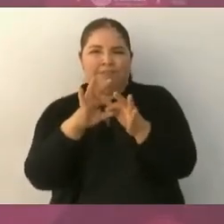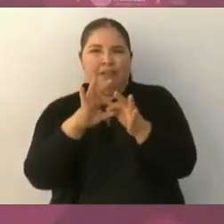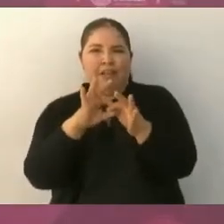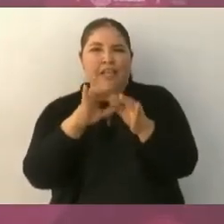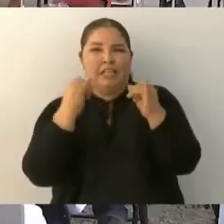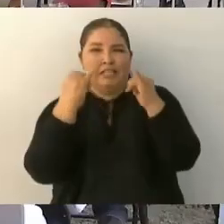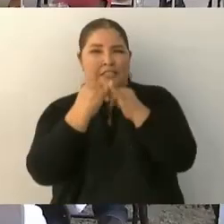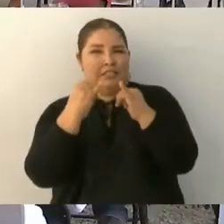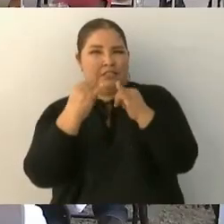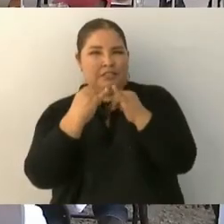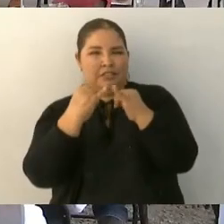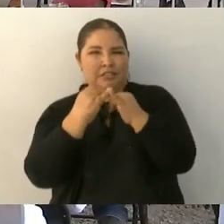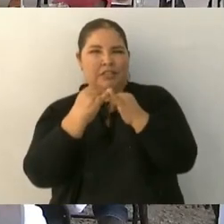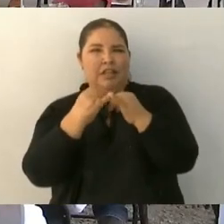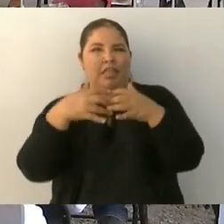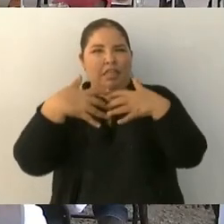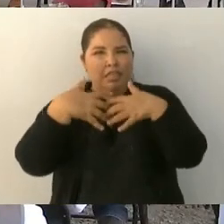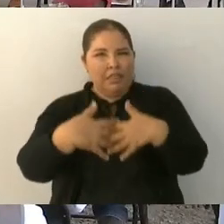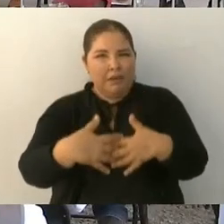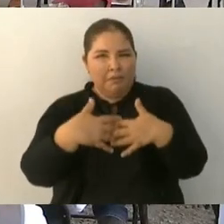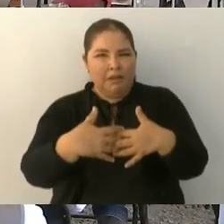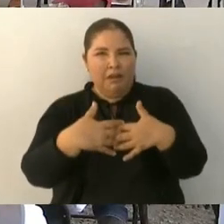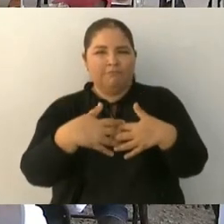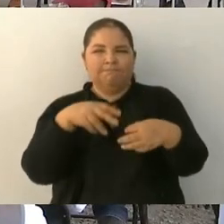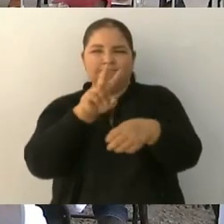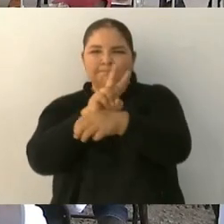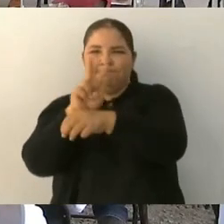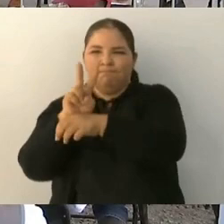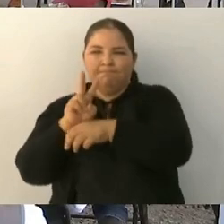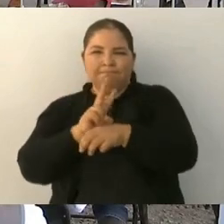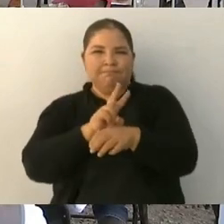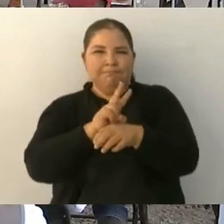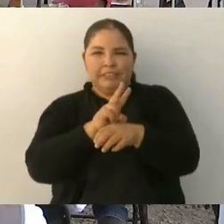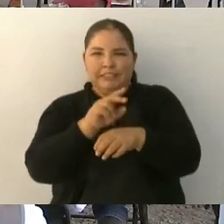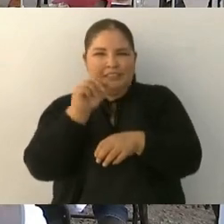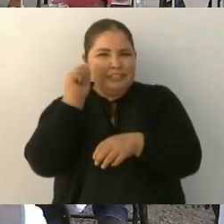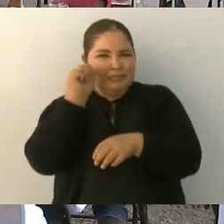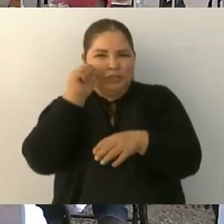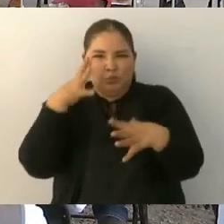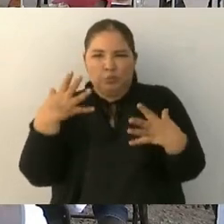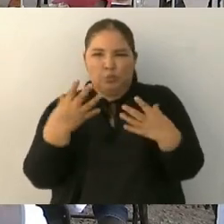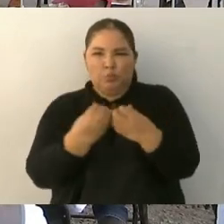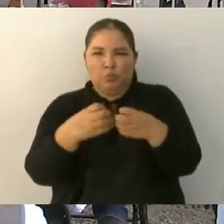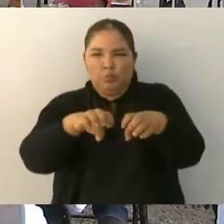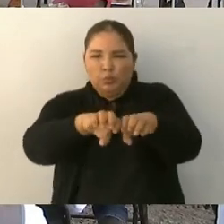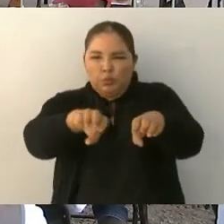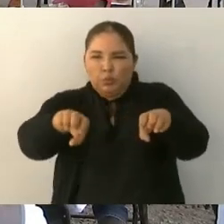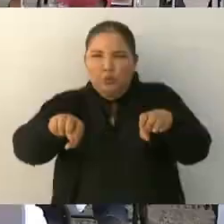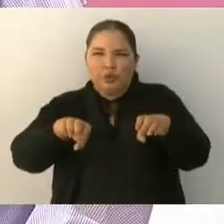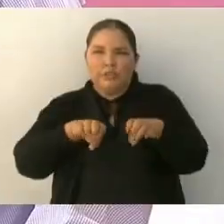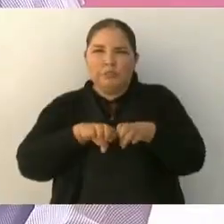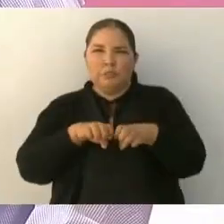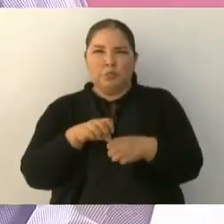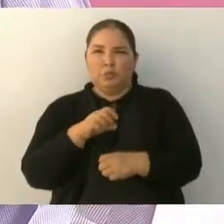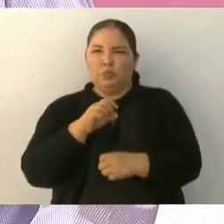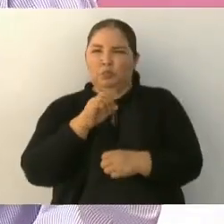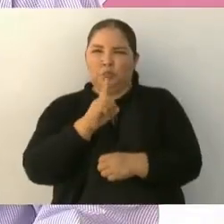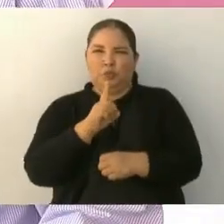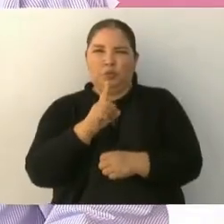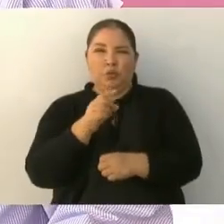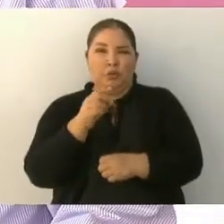dependencias, empresa, supervisión, como un solo equipo. Y cuando fue necesario, tomamos